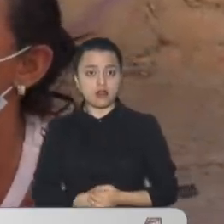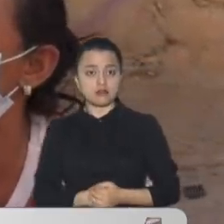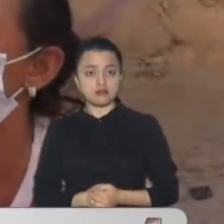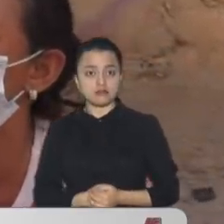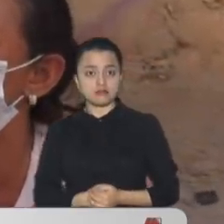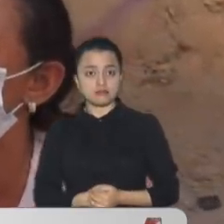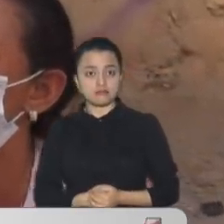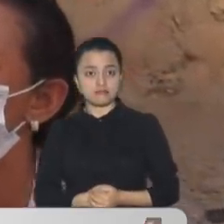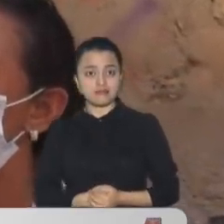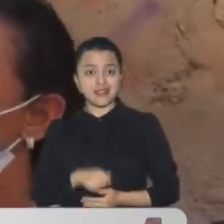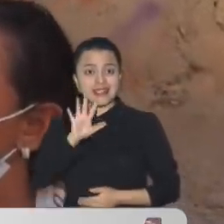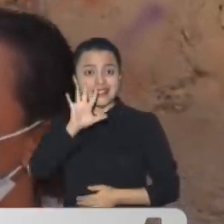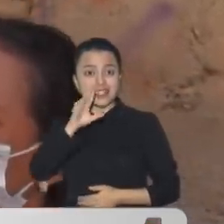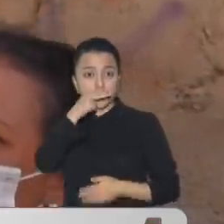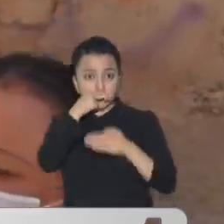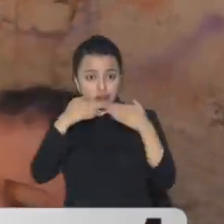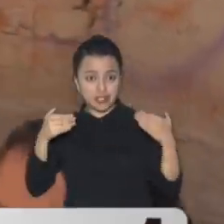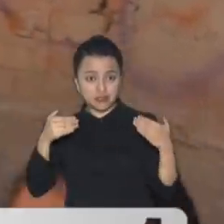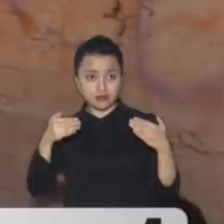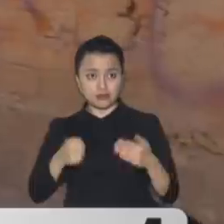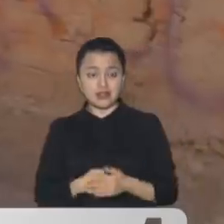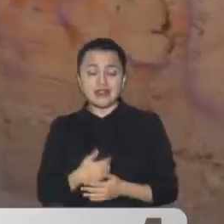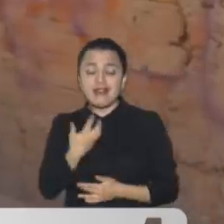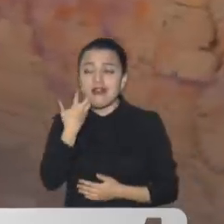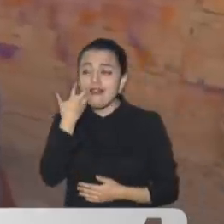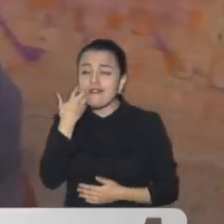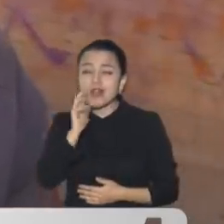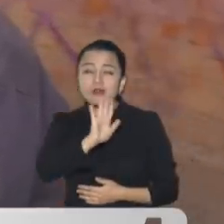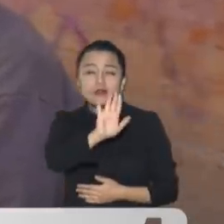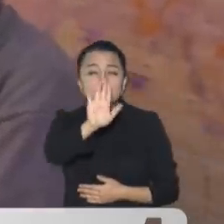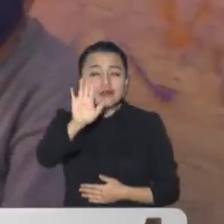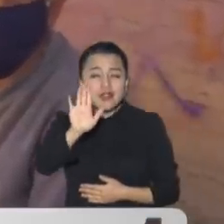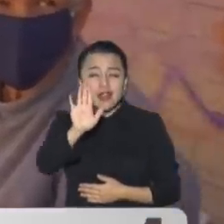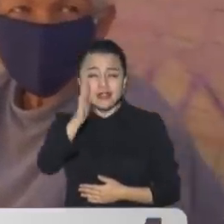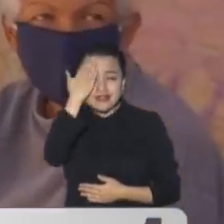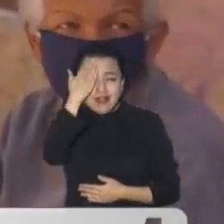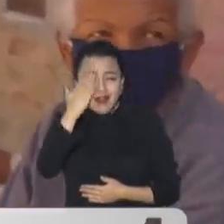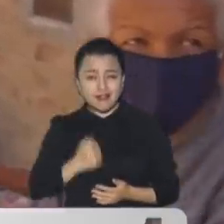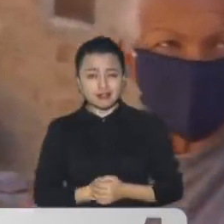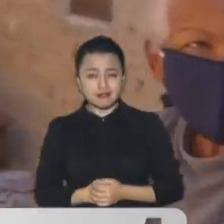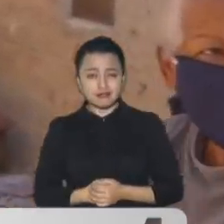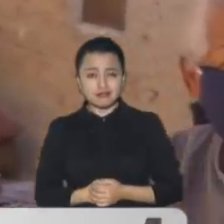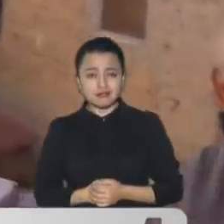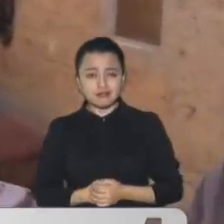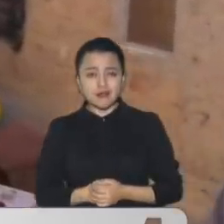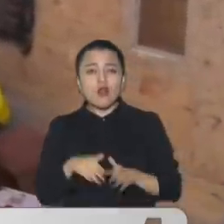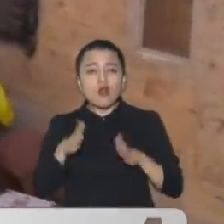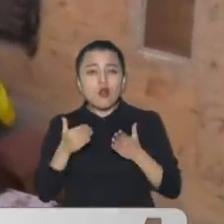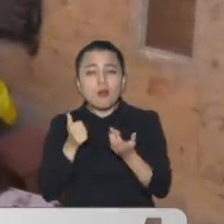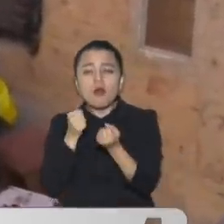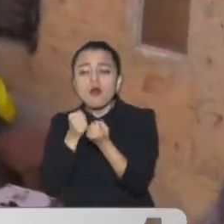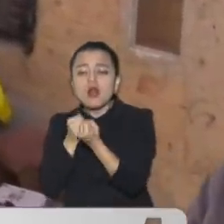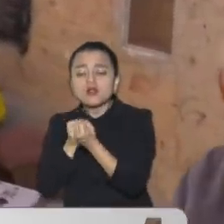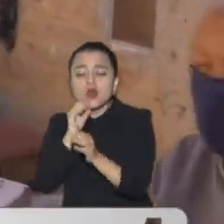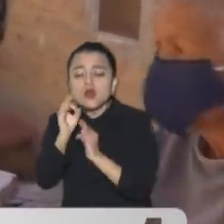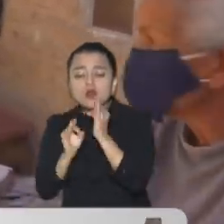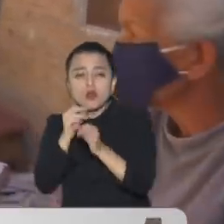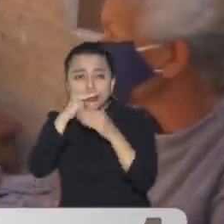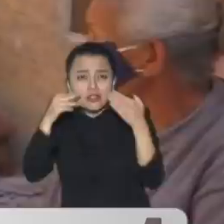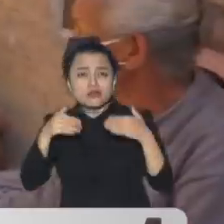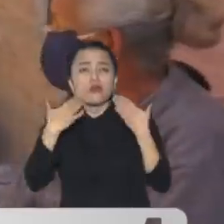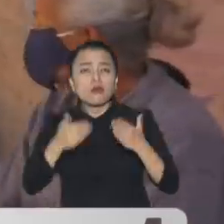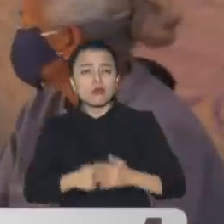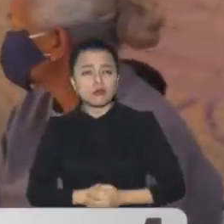pequeños, los he tenido enfermos, he tenido la necesidad como tú no te imaginas desde que llegué a Bogotá. Muchas gracias, pues es una de las opiniones de